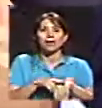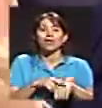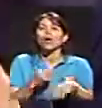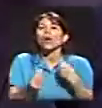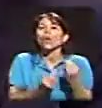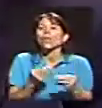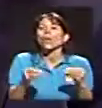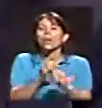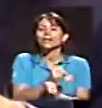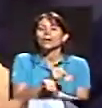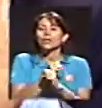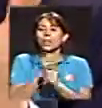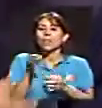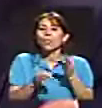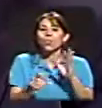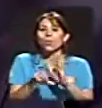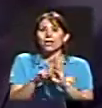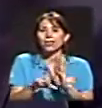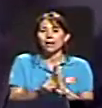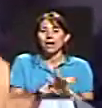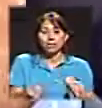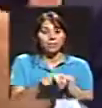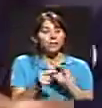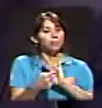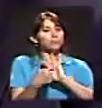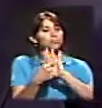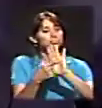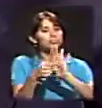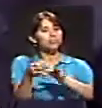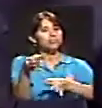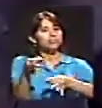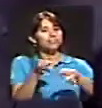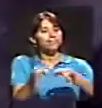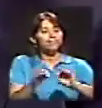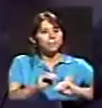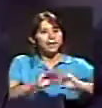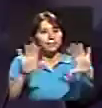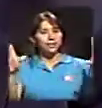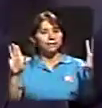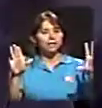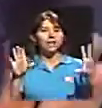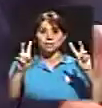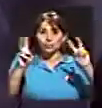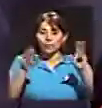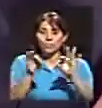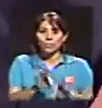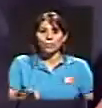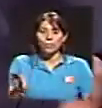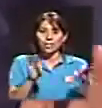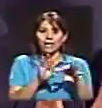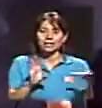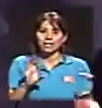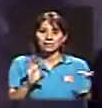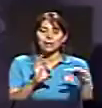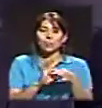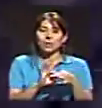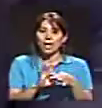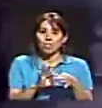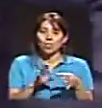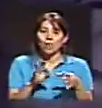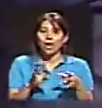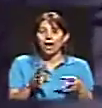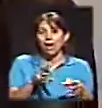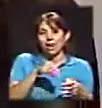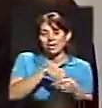mayor seguridad jurídica, rendimiento de cuentas, transparencia. Son temas muy importantes vinculados al tan importantes, ingreso y el